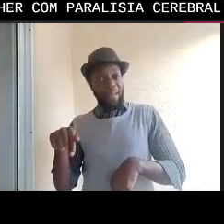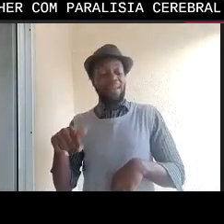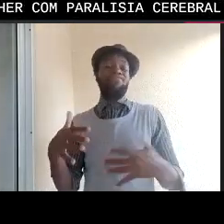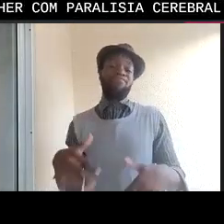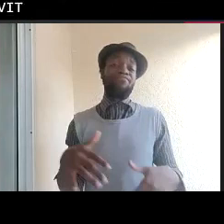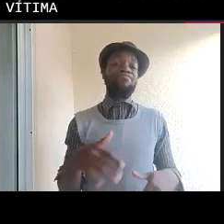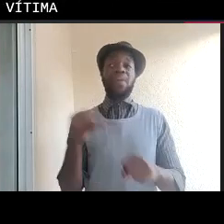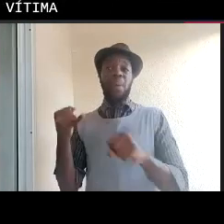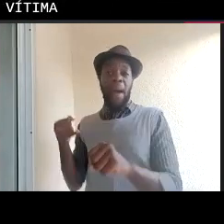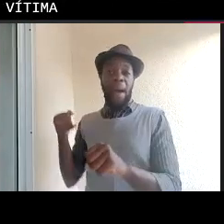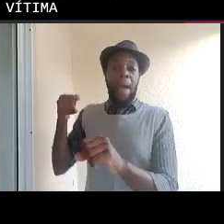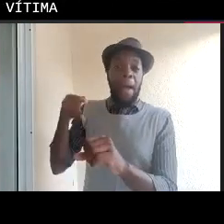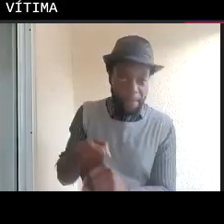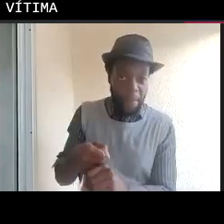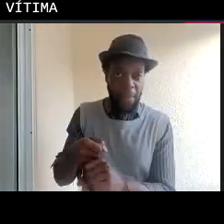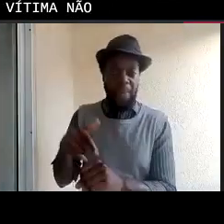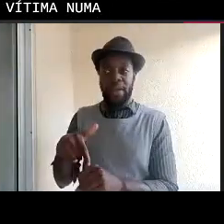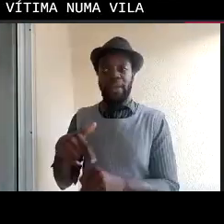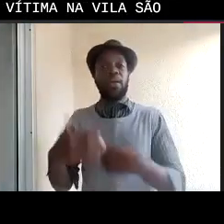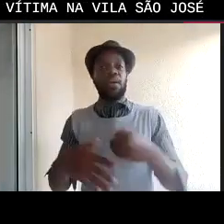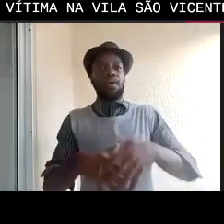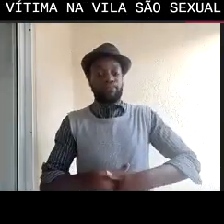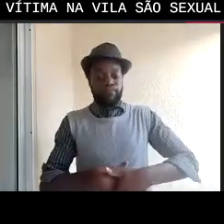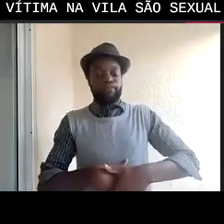una violación sexual y quedó embarazada.